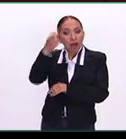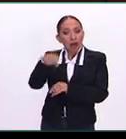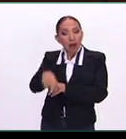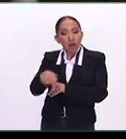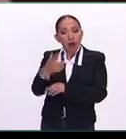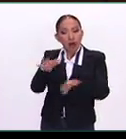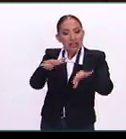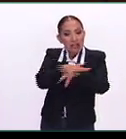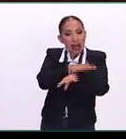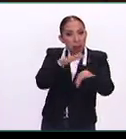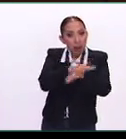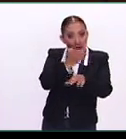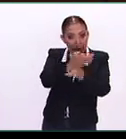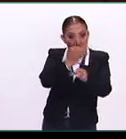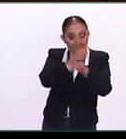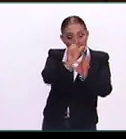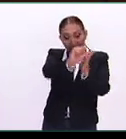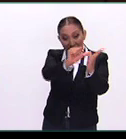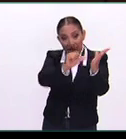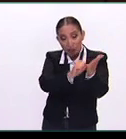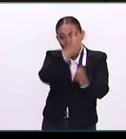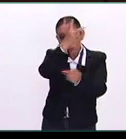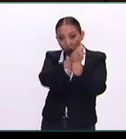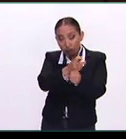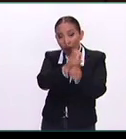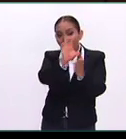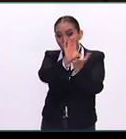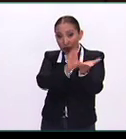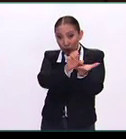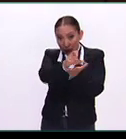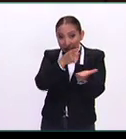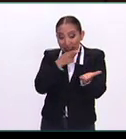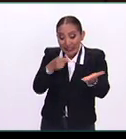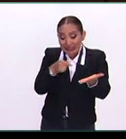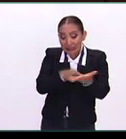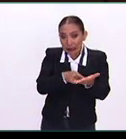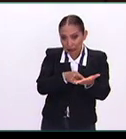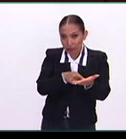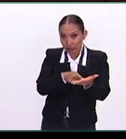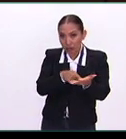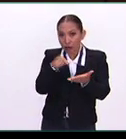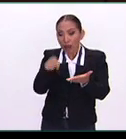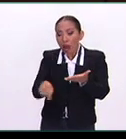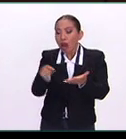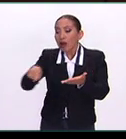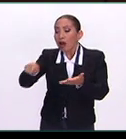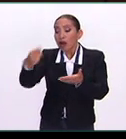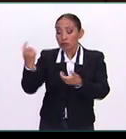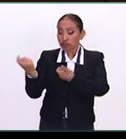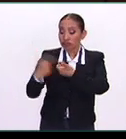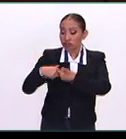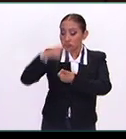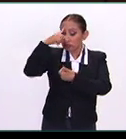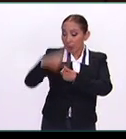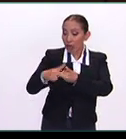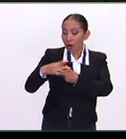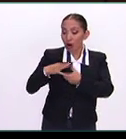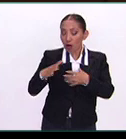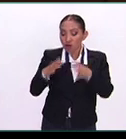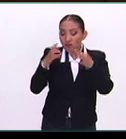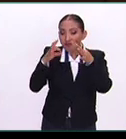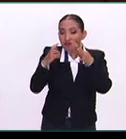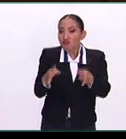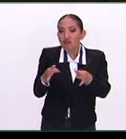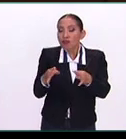de la reforma del actual artículo 2 de la Constitución, que dice que el ser de México se funda en